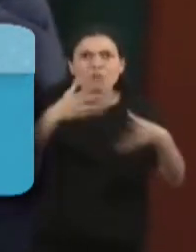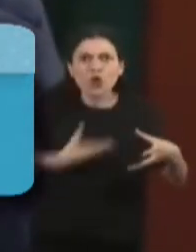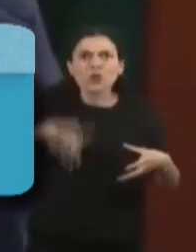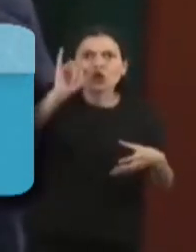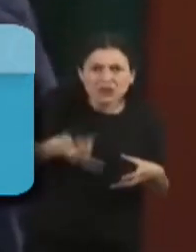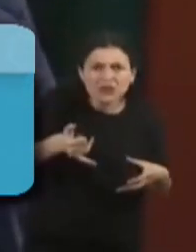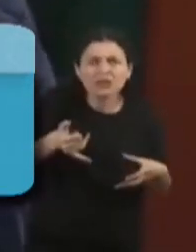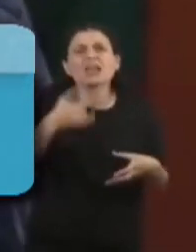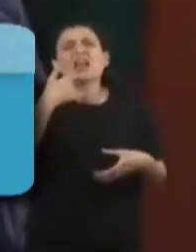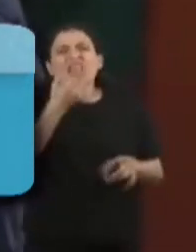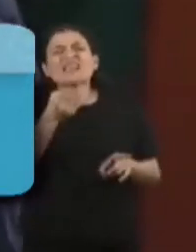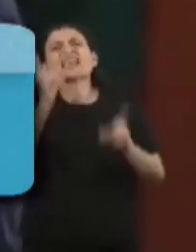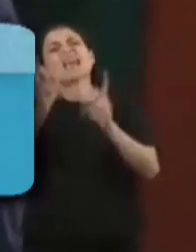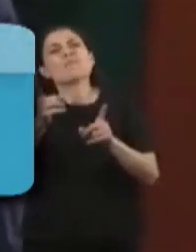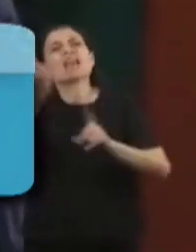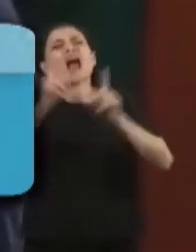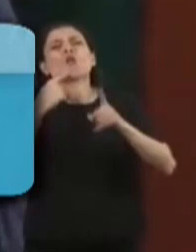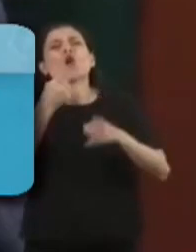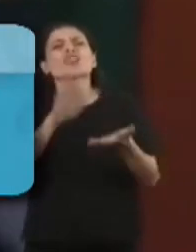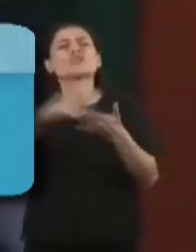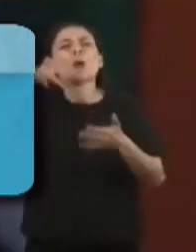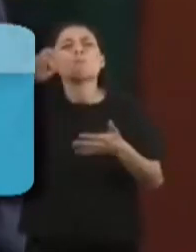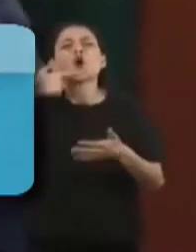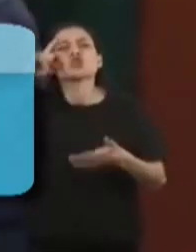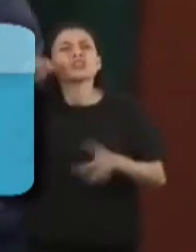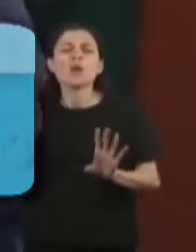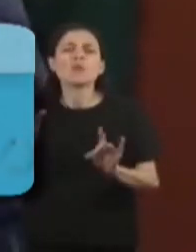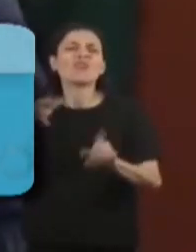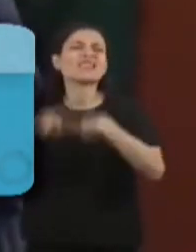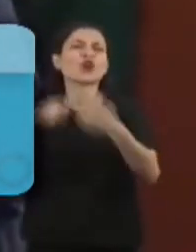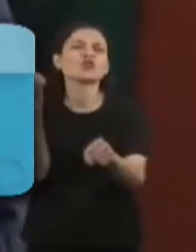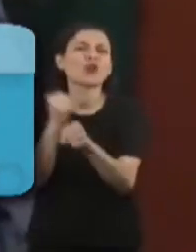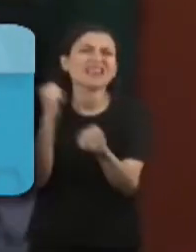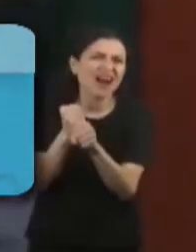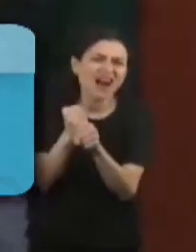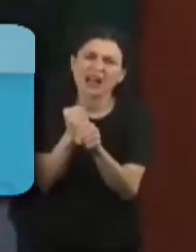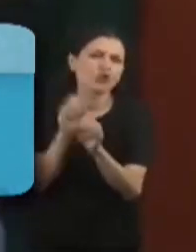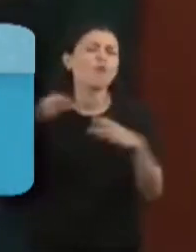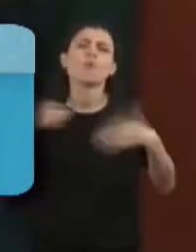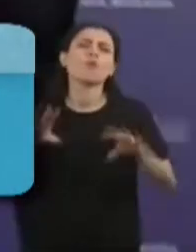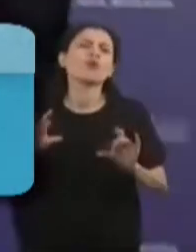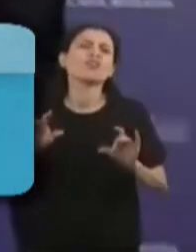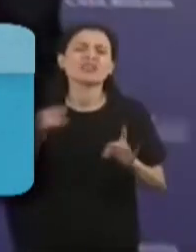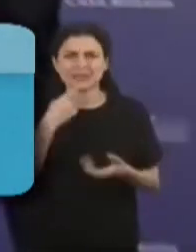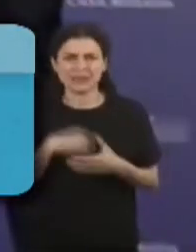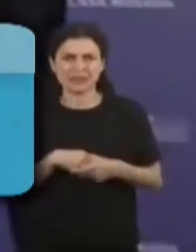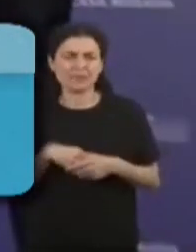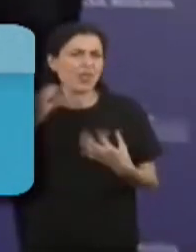era insostenible. ¿Cuál era la diferencia que tenía el presidente con Nicolás Pose? ¿Quién dijo que era